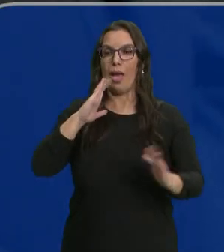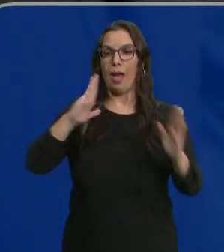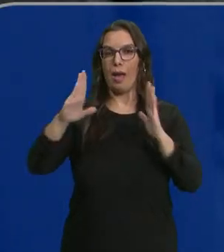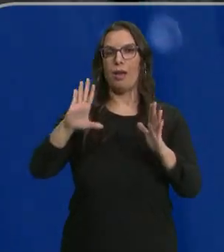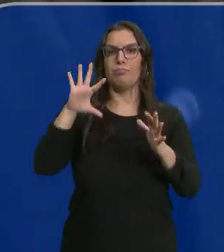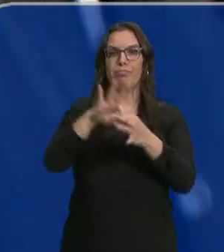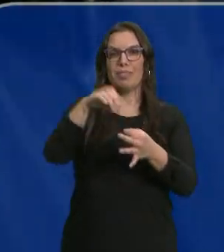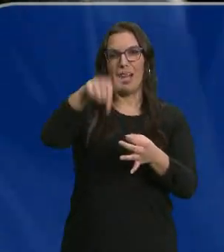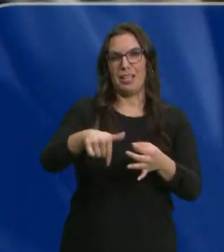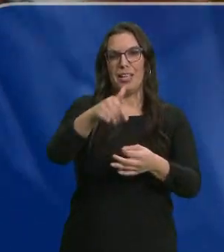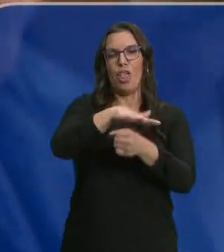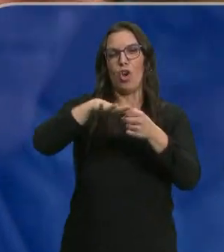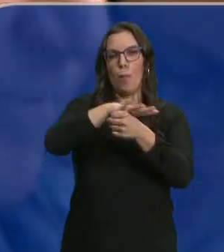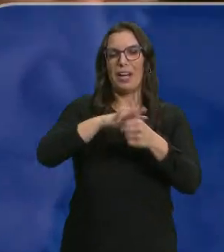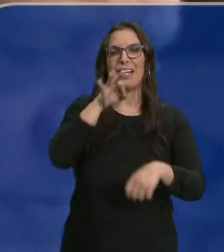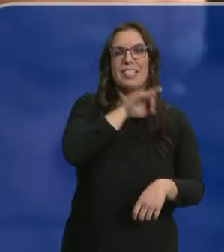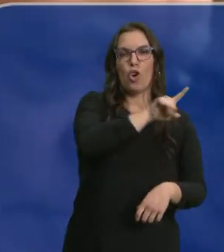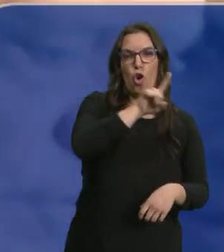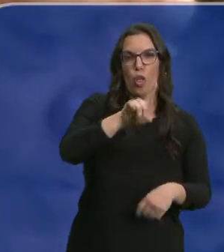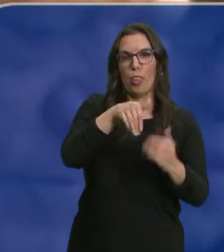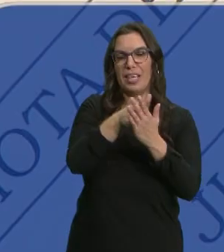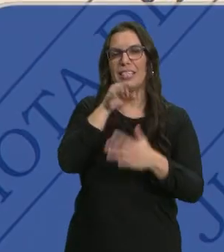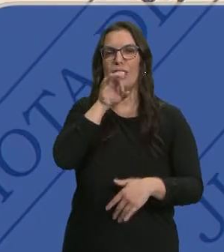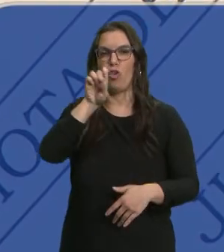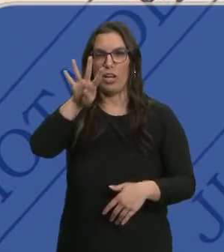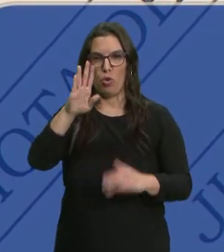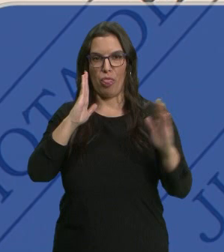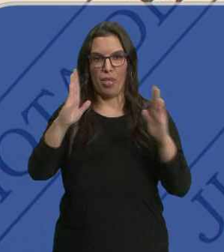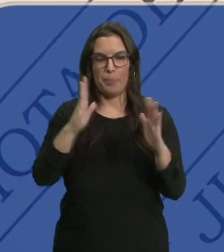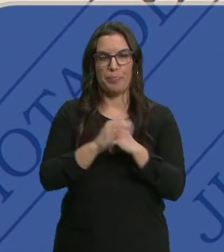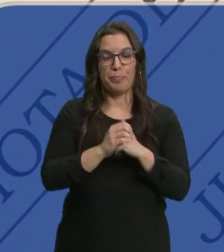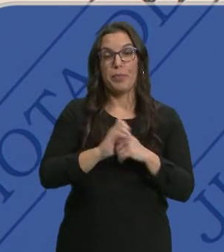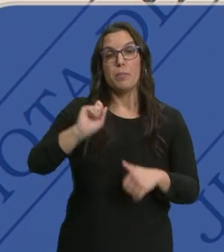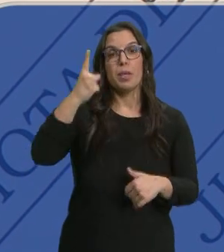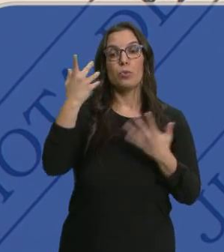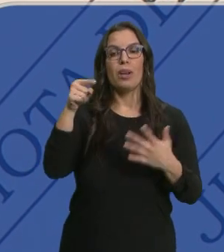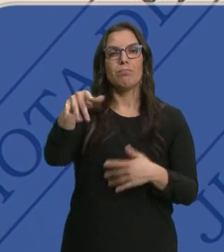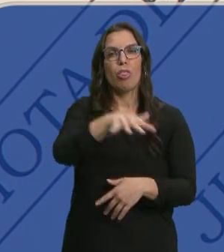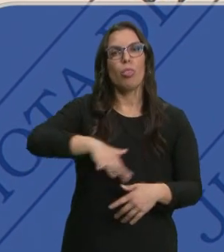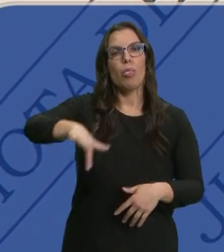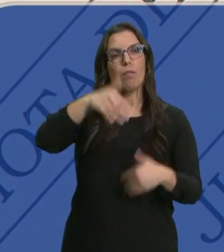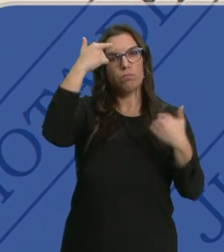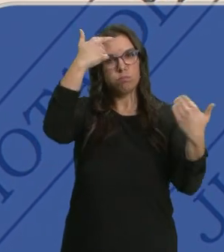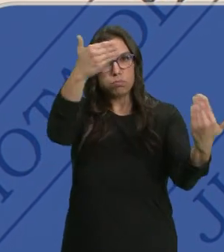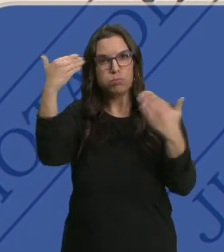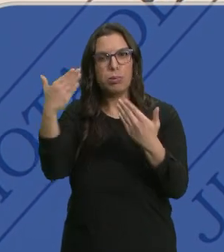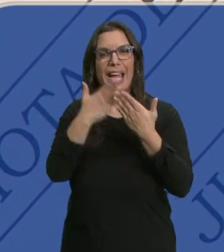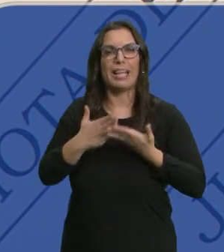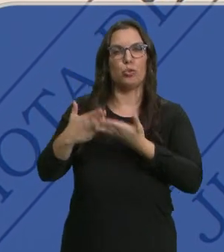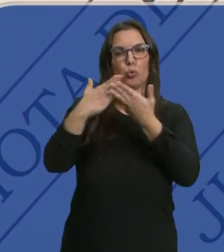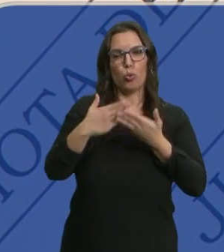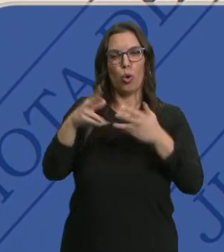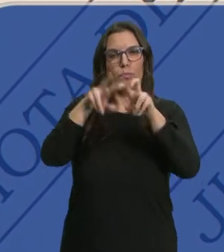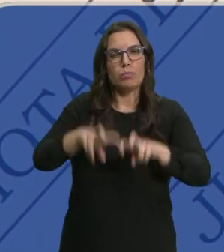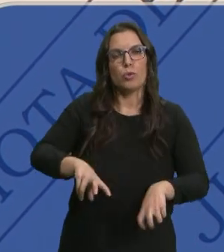se escribieron en esta comarca entre los siglos XI y XIV. Va a ser sobre todo un lugar dedicado al estudio y